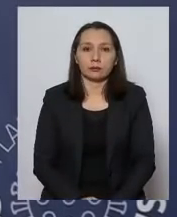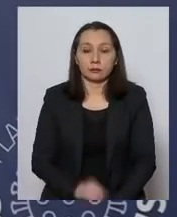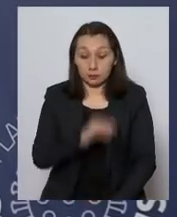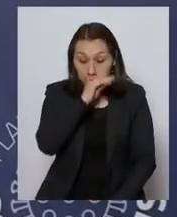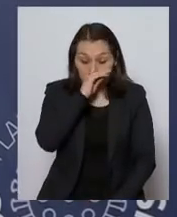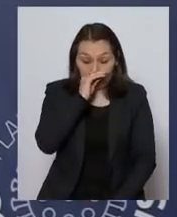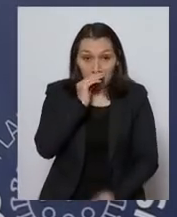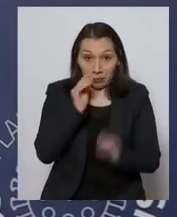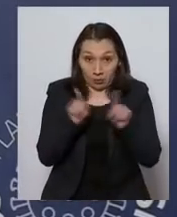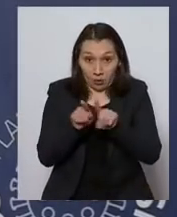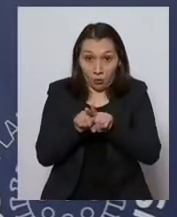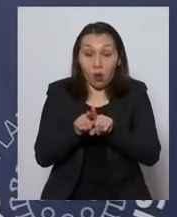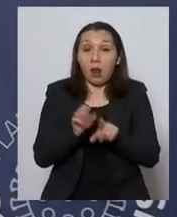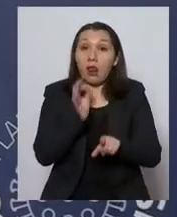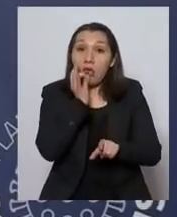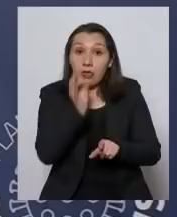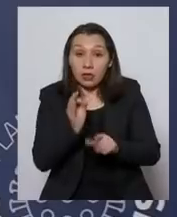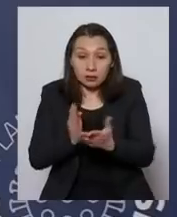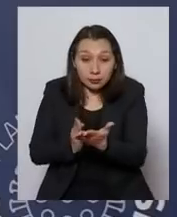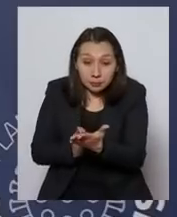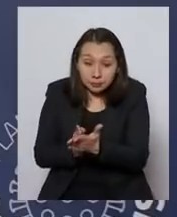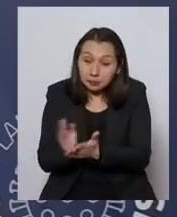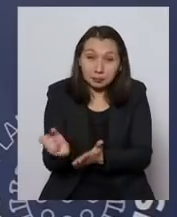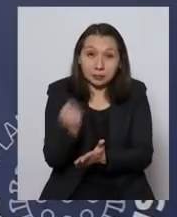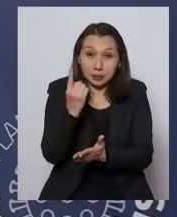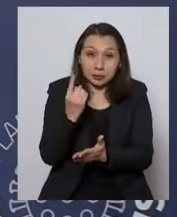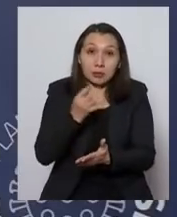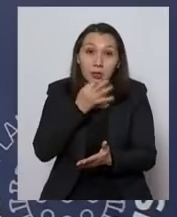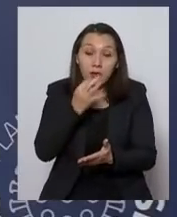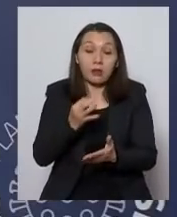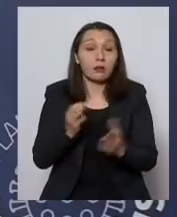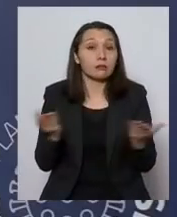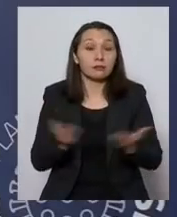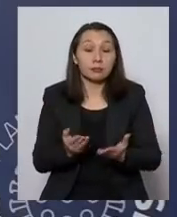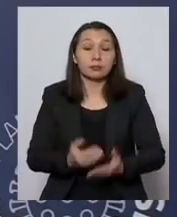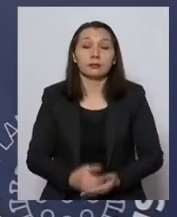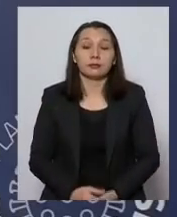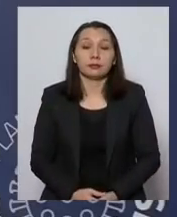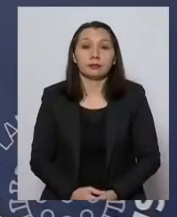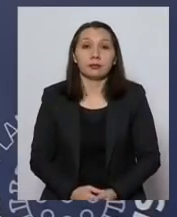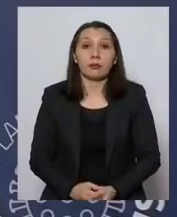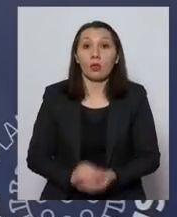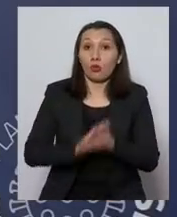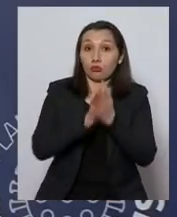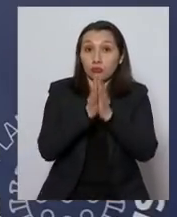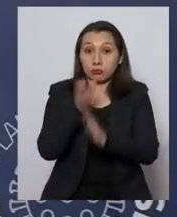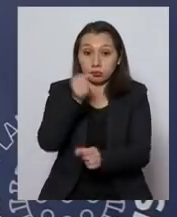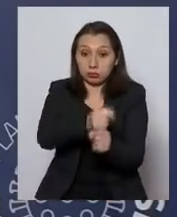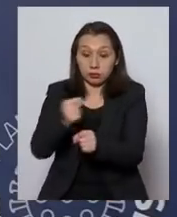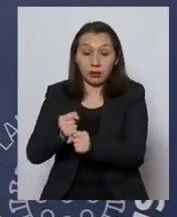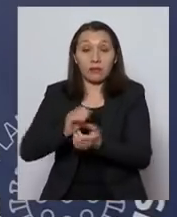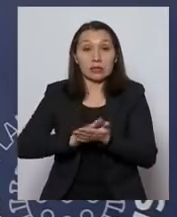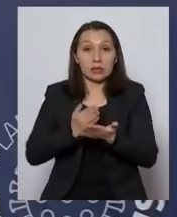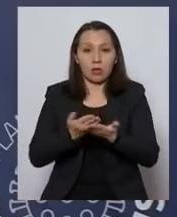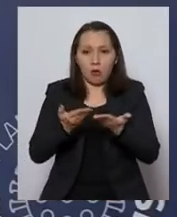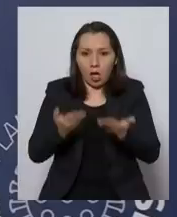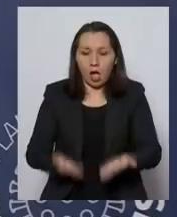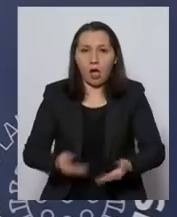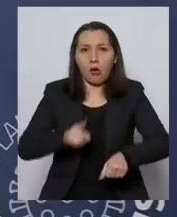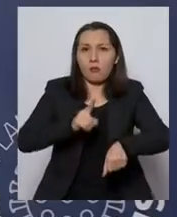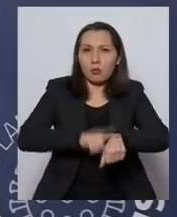Como decía al principio, para todos los trabajadores de salud, este es un